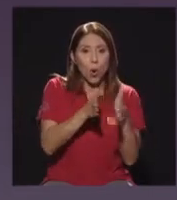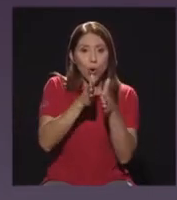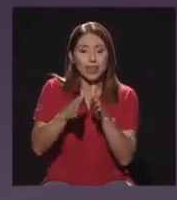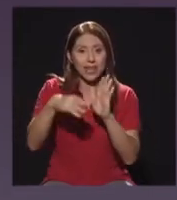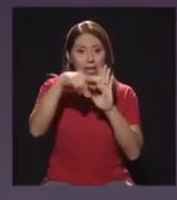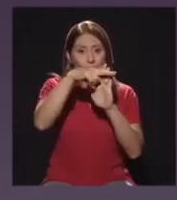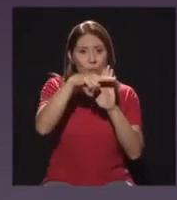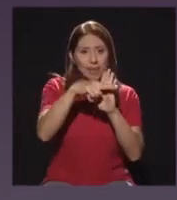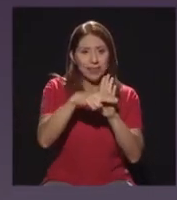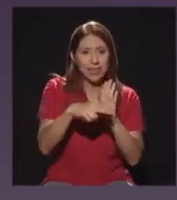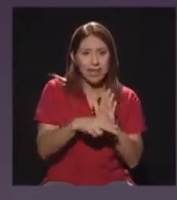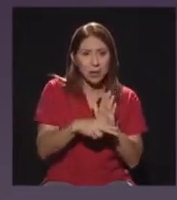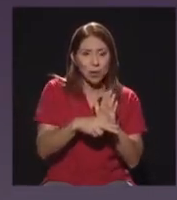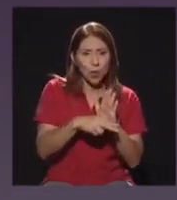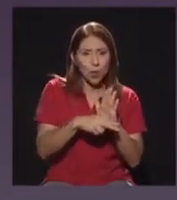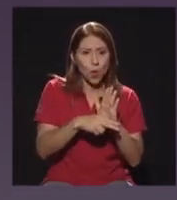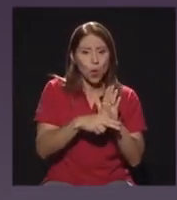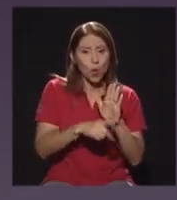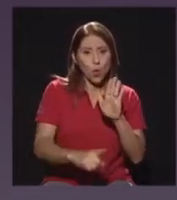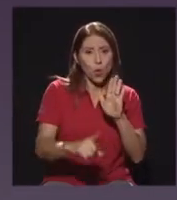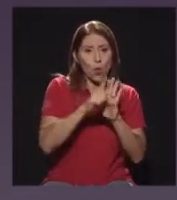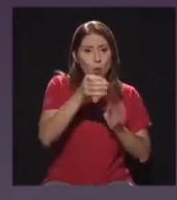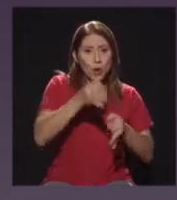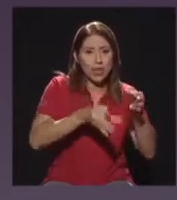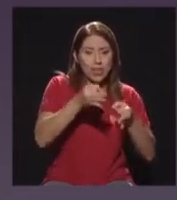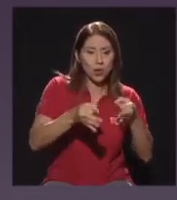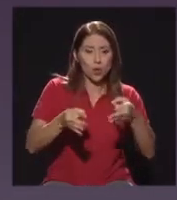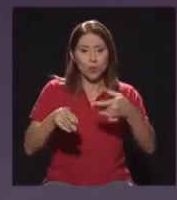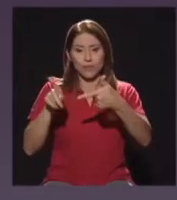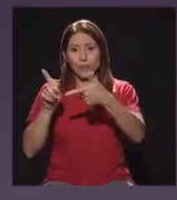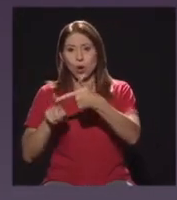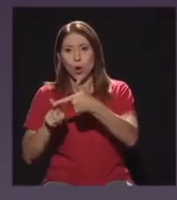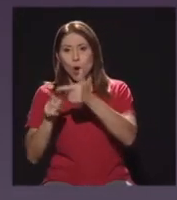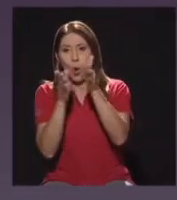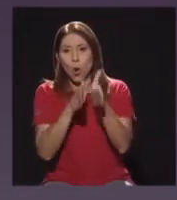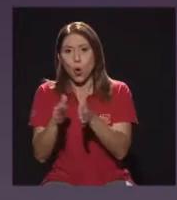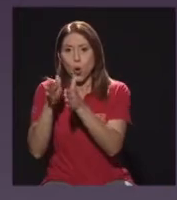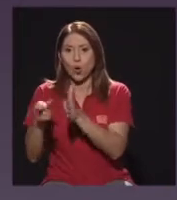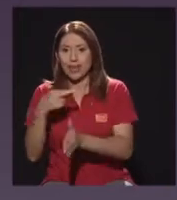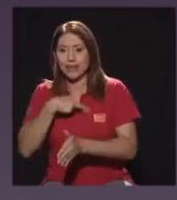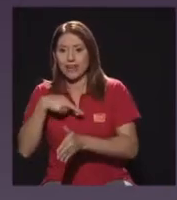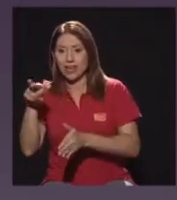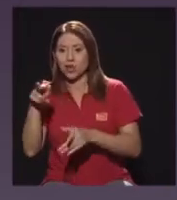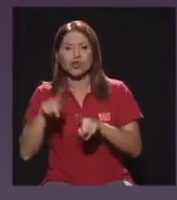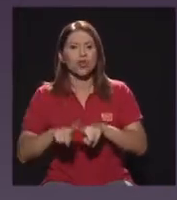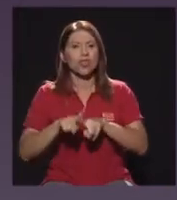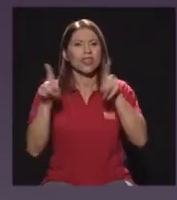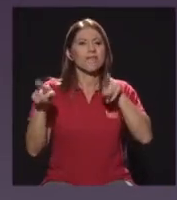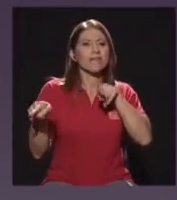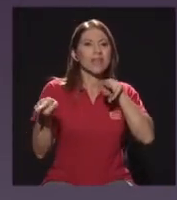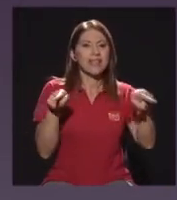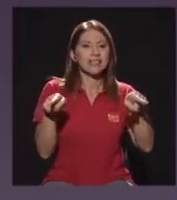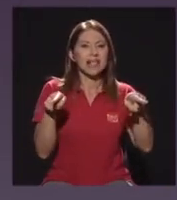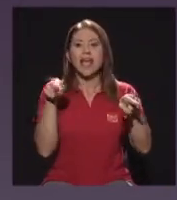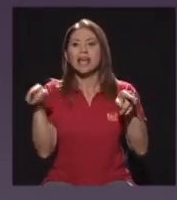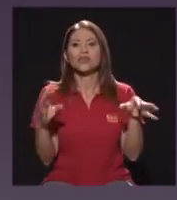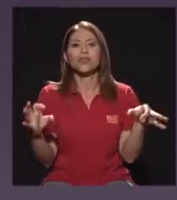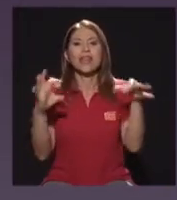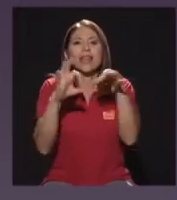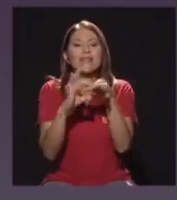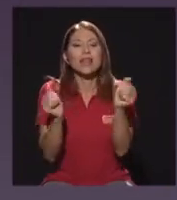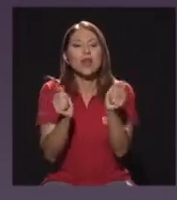y el jurídico y el orden normativo religioso que tiene que ver con nadie puede alegar desconocimiento